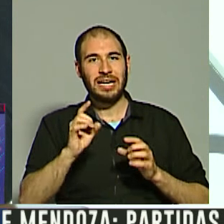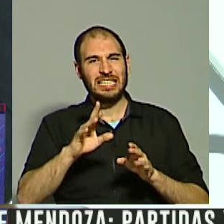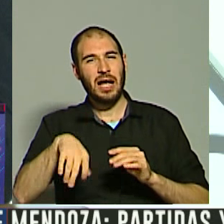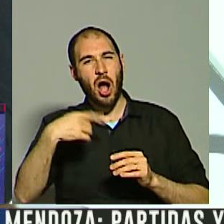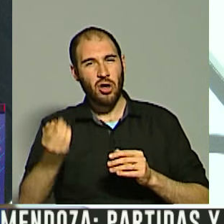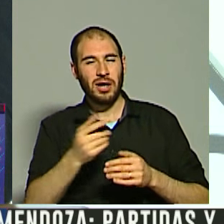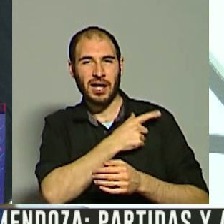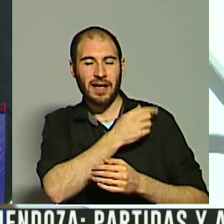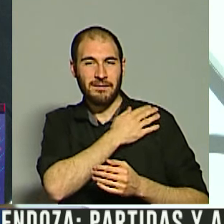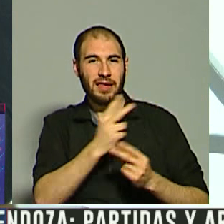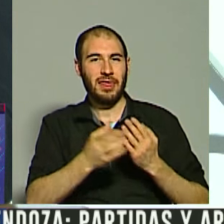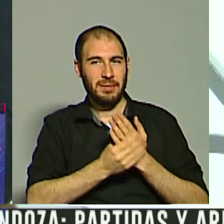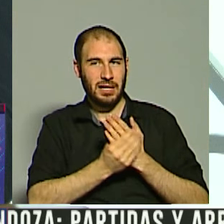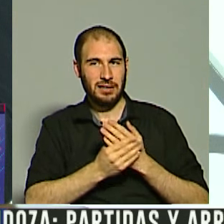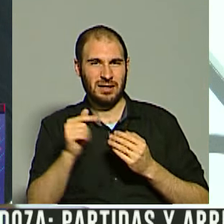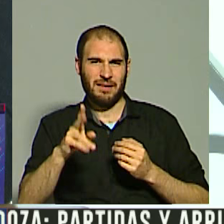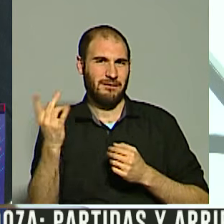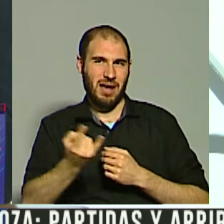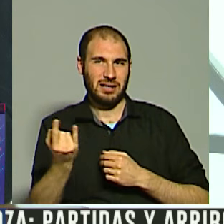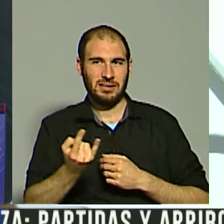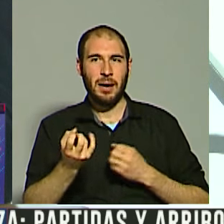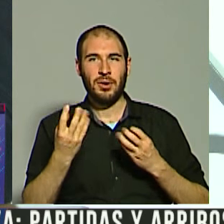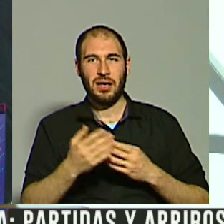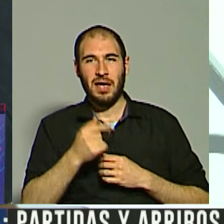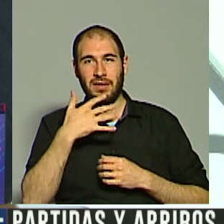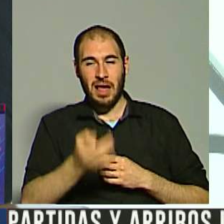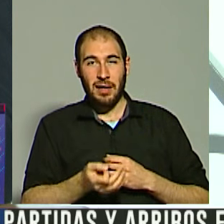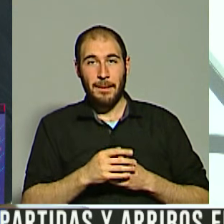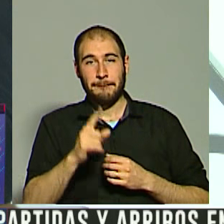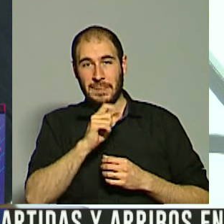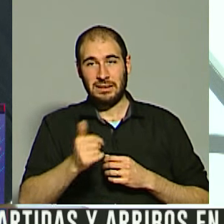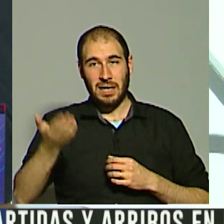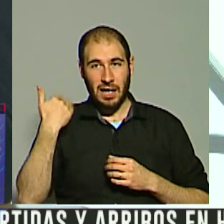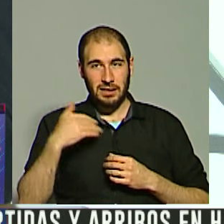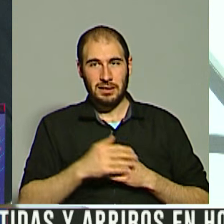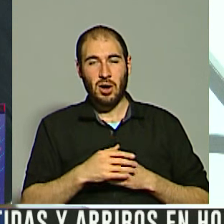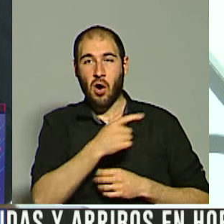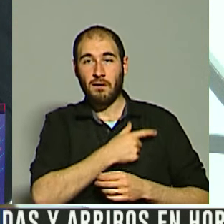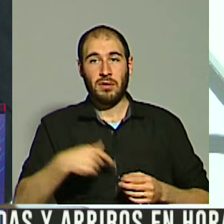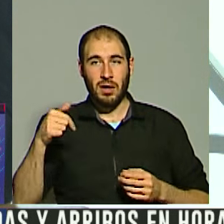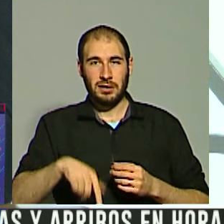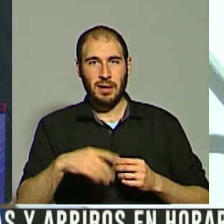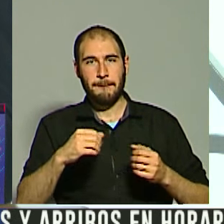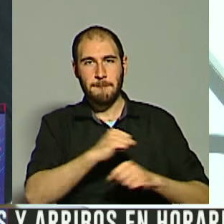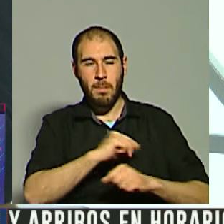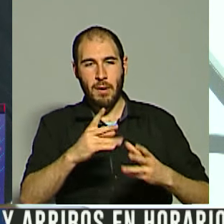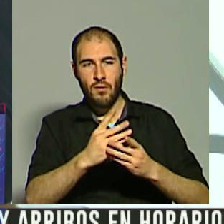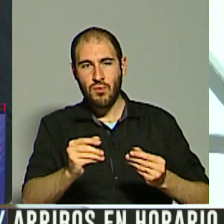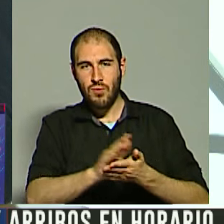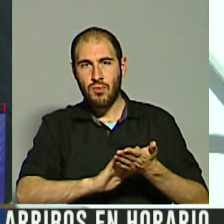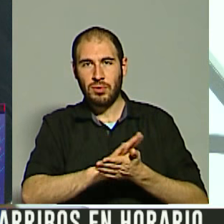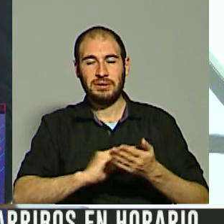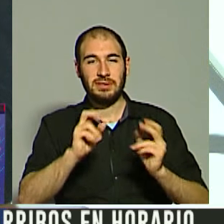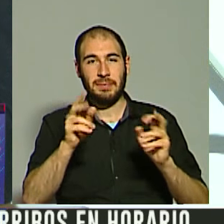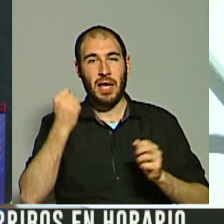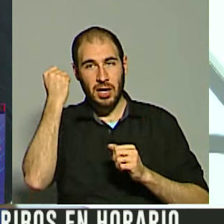de gabinete no eran totalmente ciertas, porque es cierto que en los primeros meses este gobierno tuvo que desactivar algunas bombas en materia